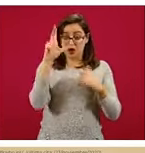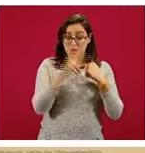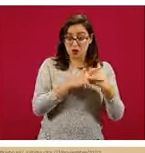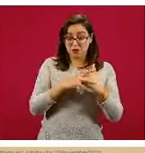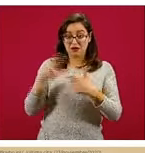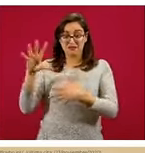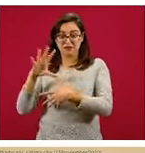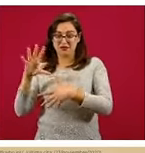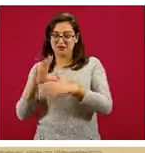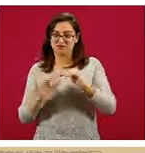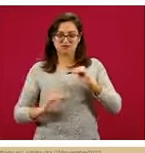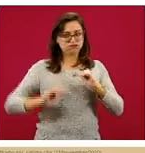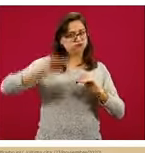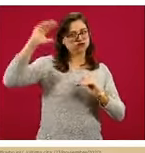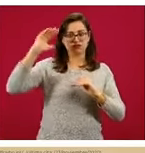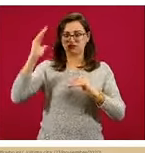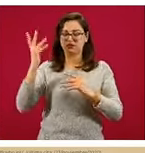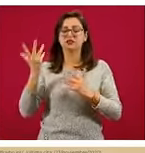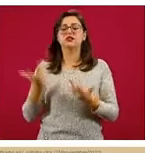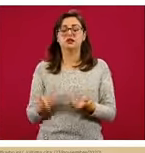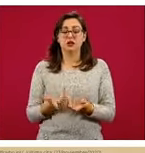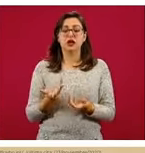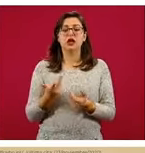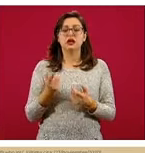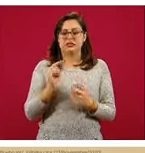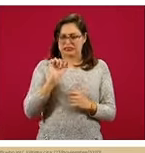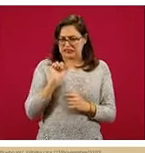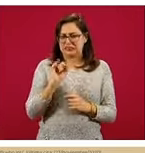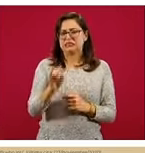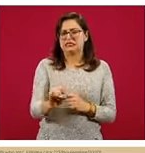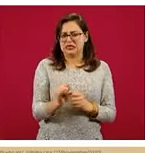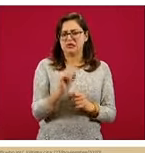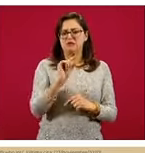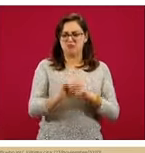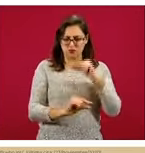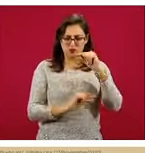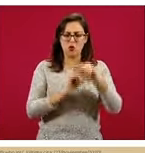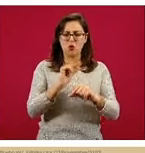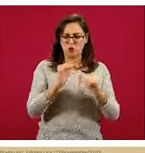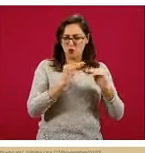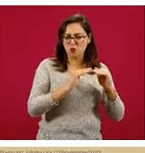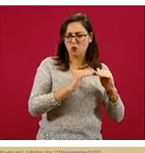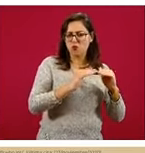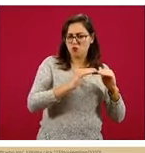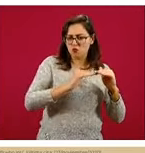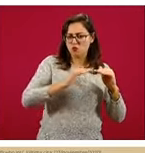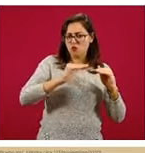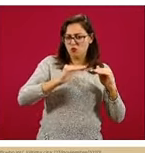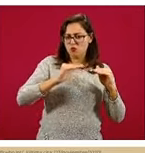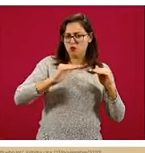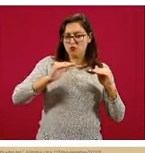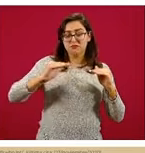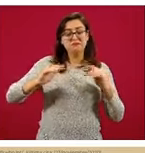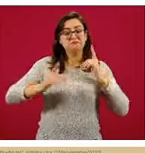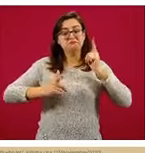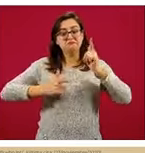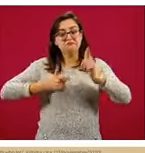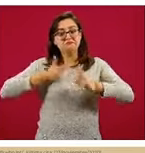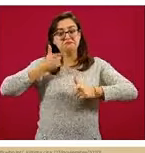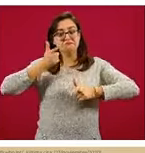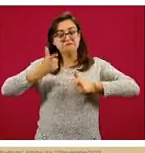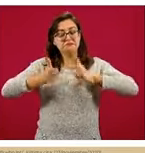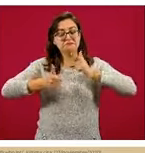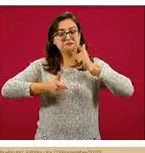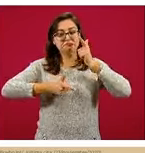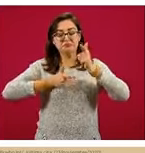americano, aunque vemos una tendencia ascendente que ha continuado, ya la veíamos la semana pasada que se mantenía en ascenso, pero continúa este ascenso